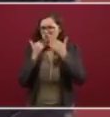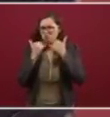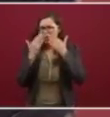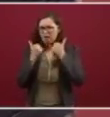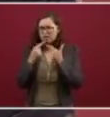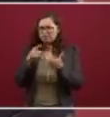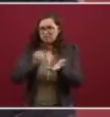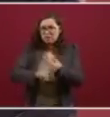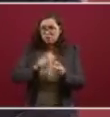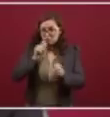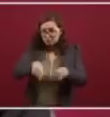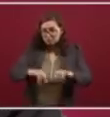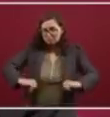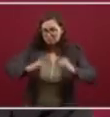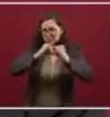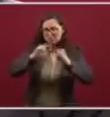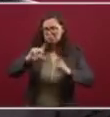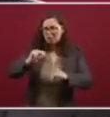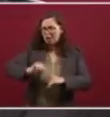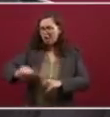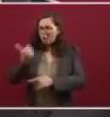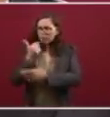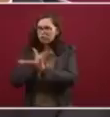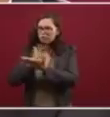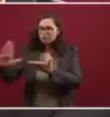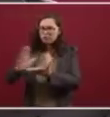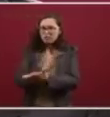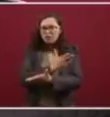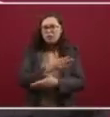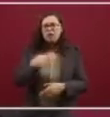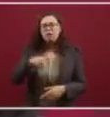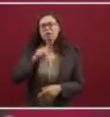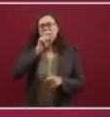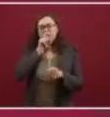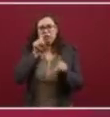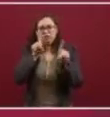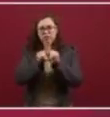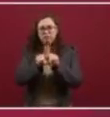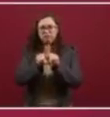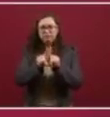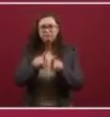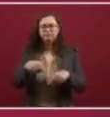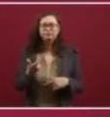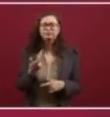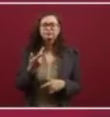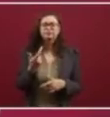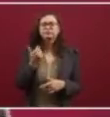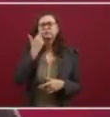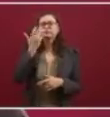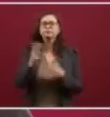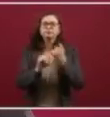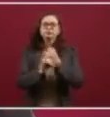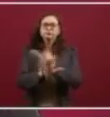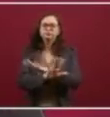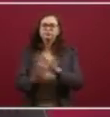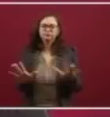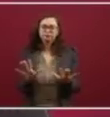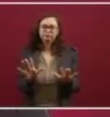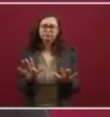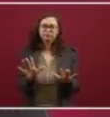nepotismo. Pero también quiero informarles que